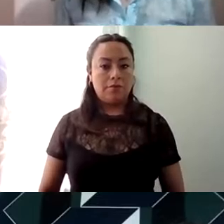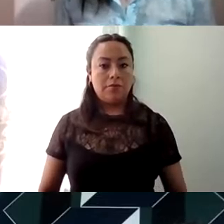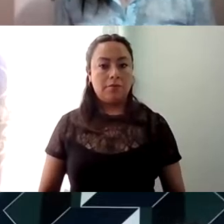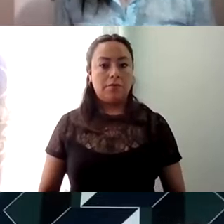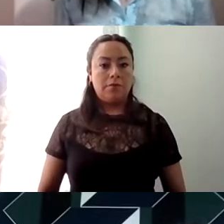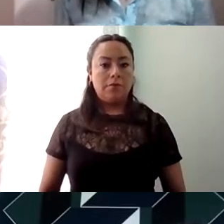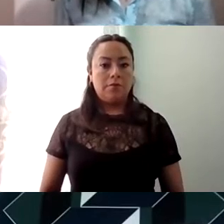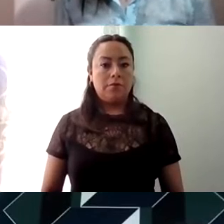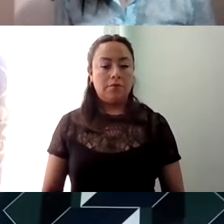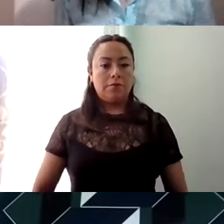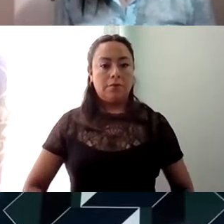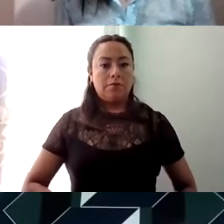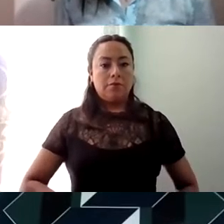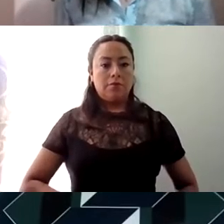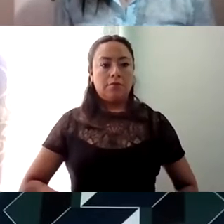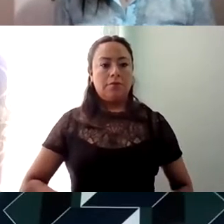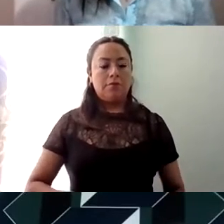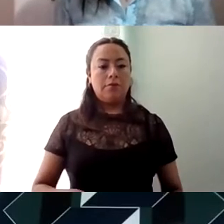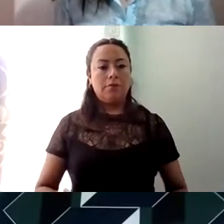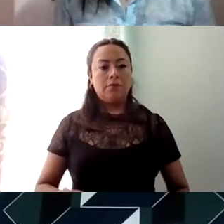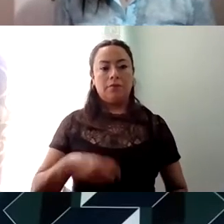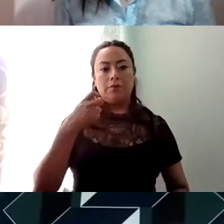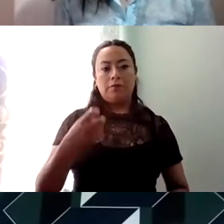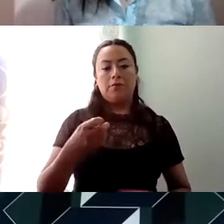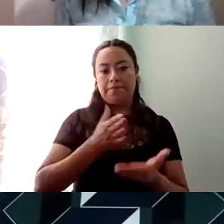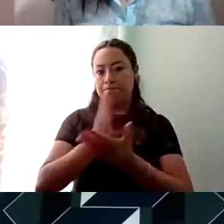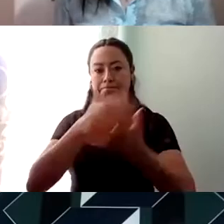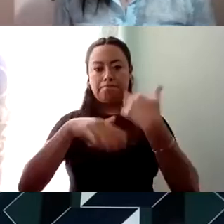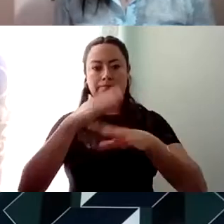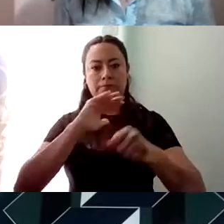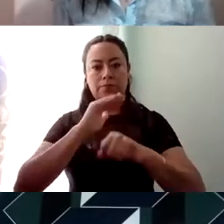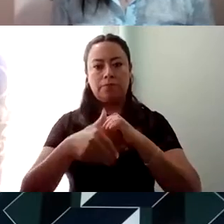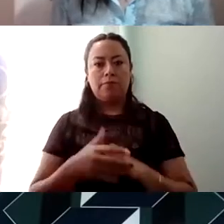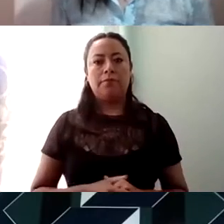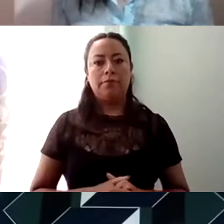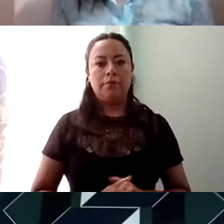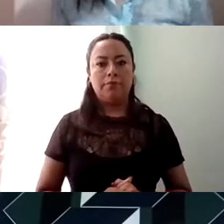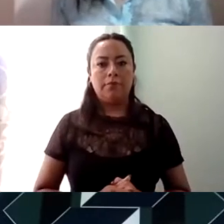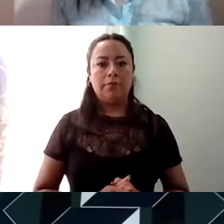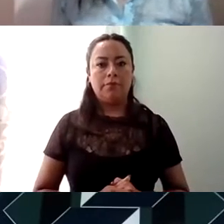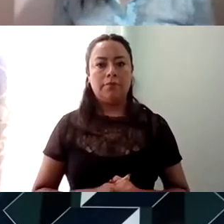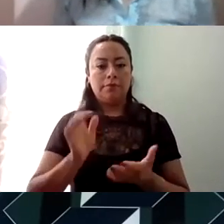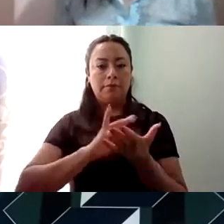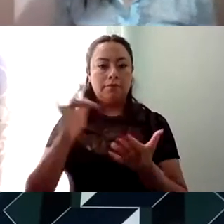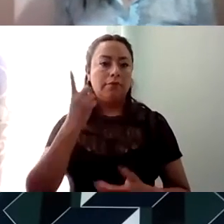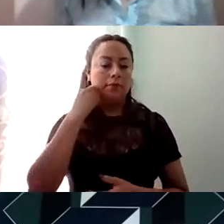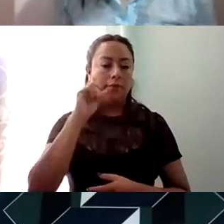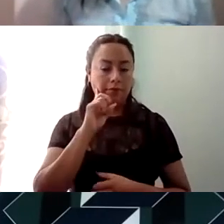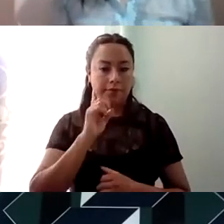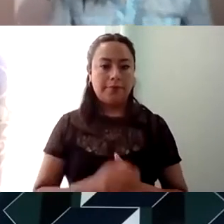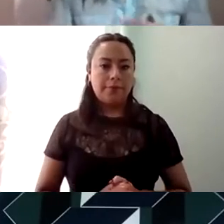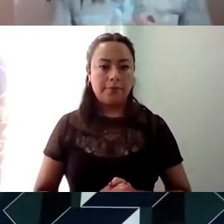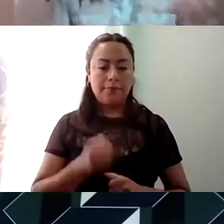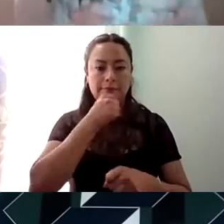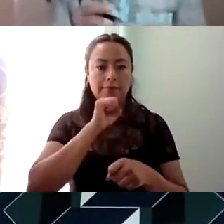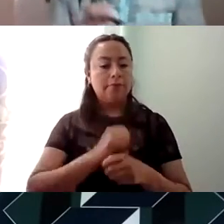con esta Gracias, intervención diputada. se concluyen las intervenciones de las diputadas y los diputados. Gracias, diputada. A continuación se concede el